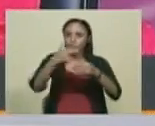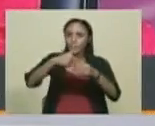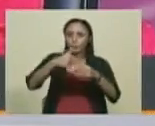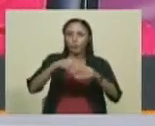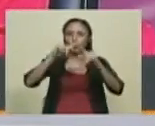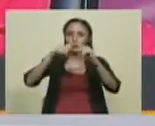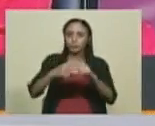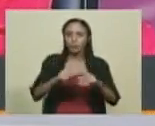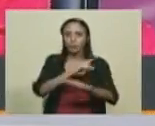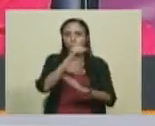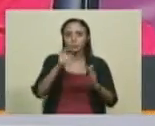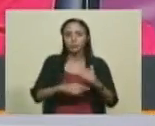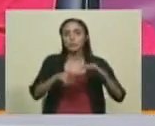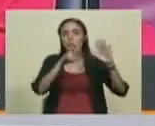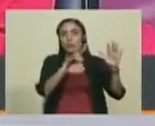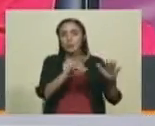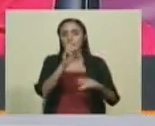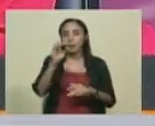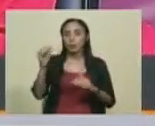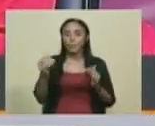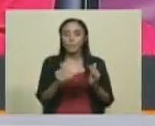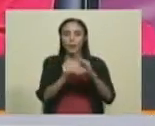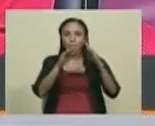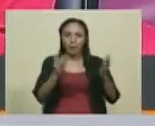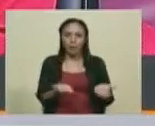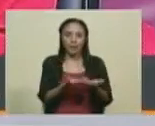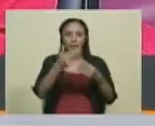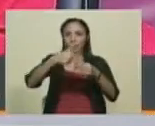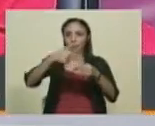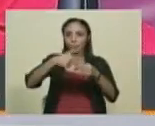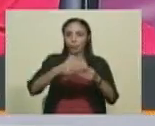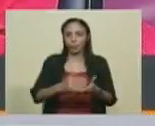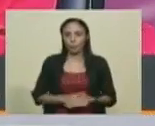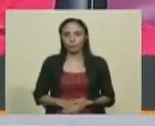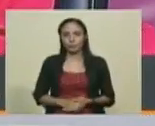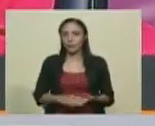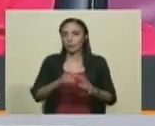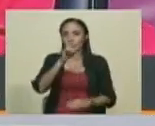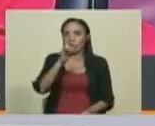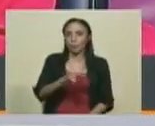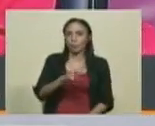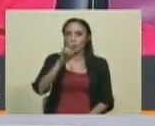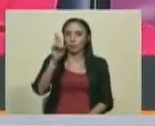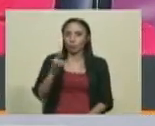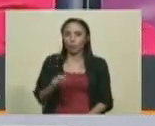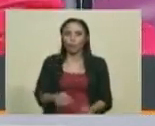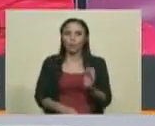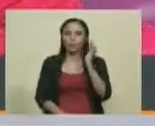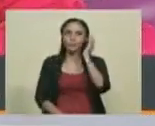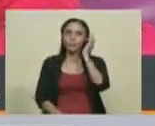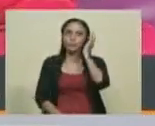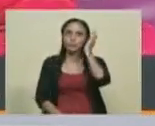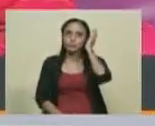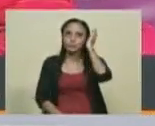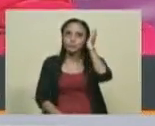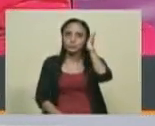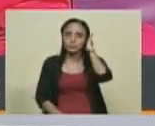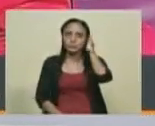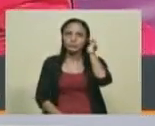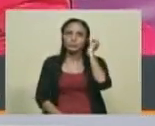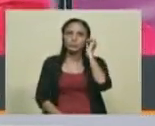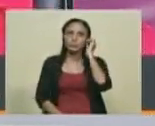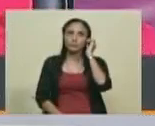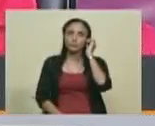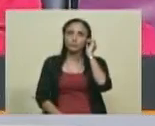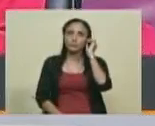sumar 700.000 barriles de petróleo al día. Ahora, este trabajo tiene